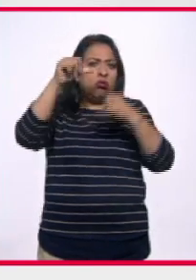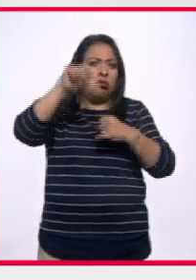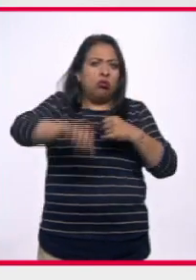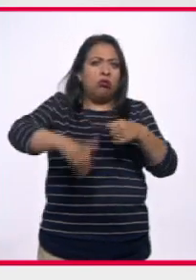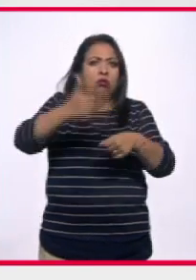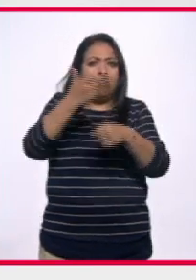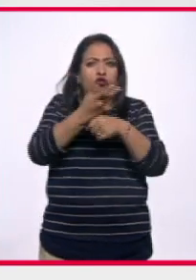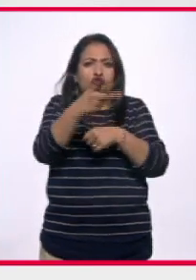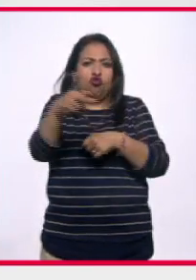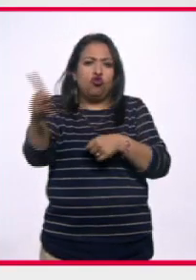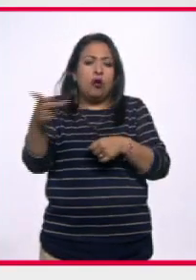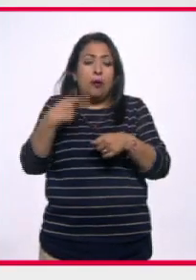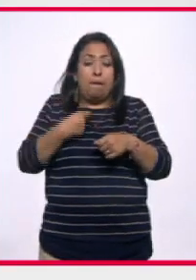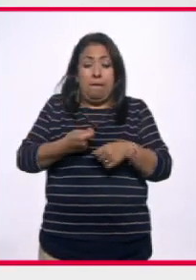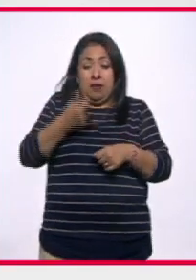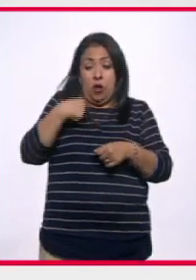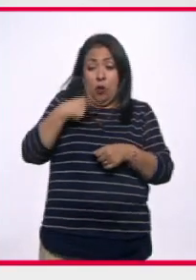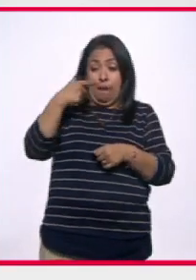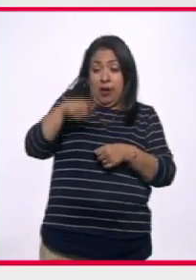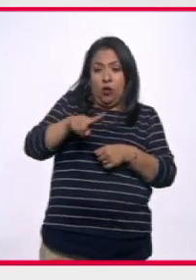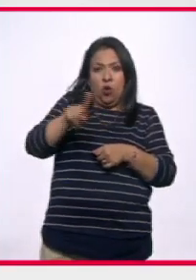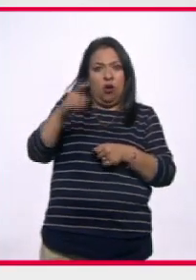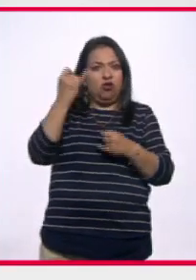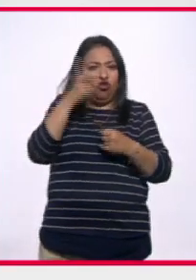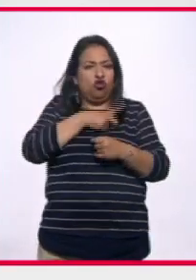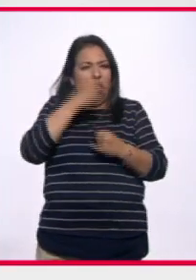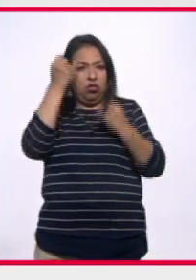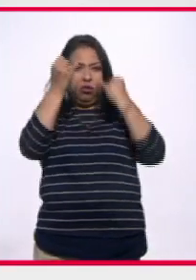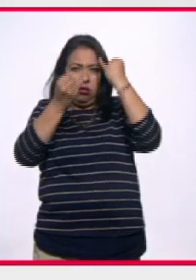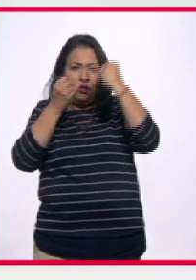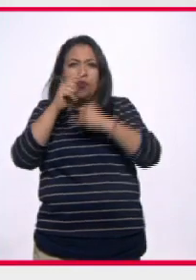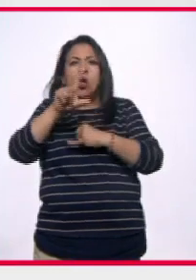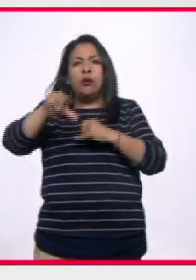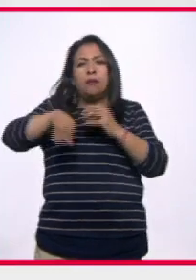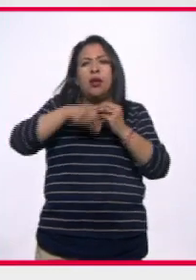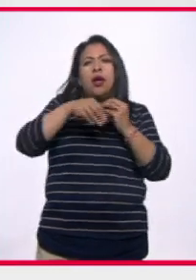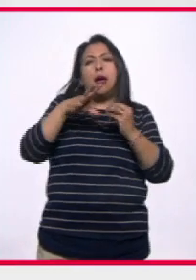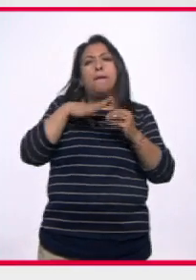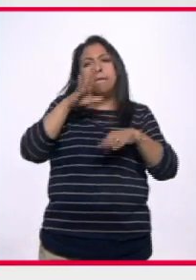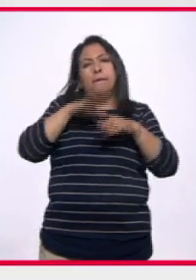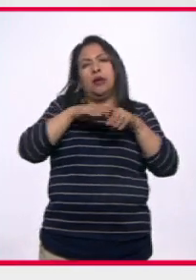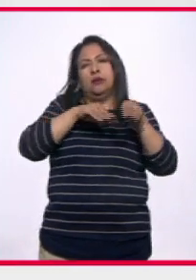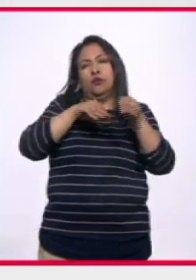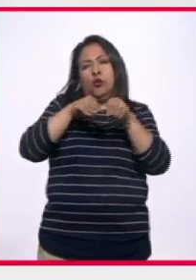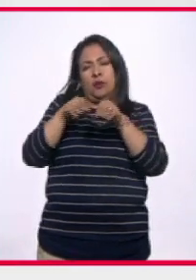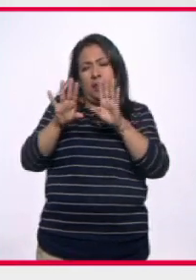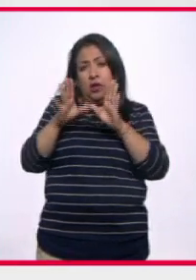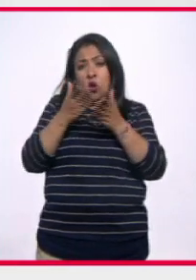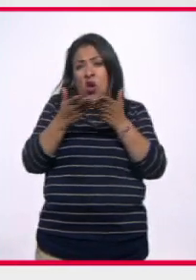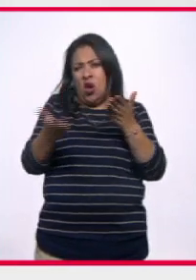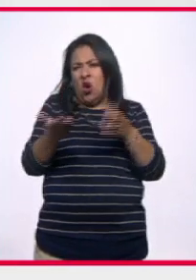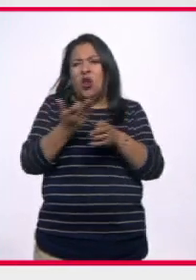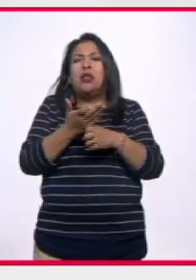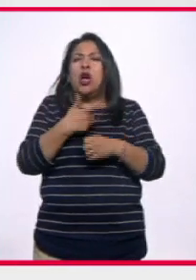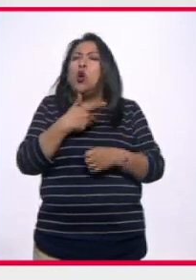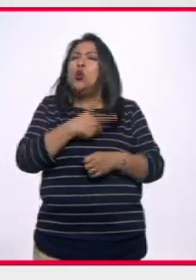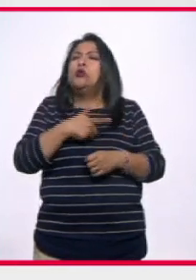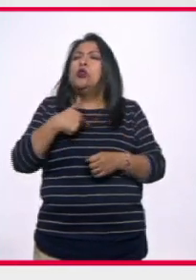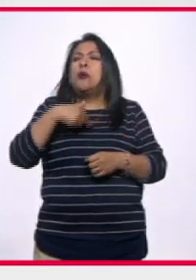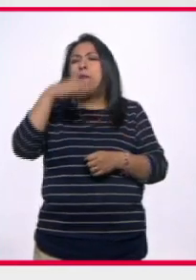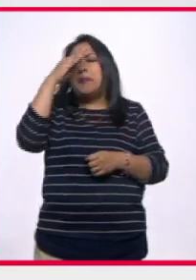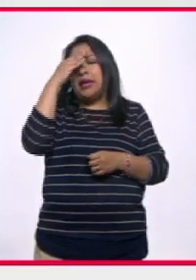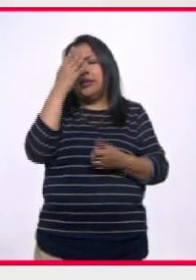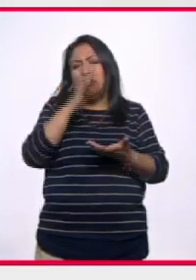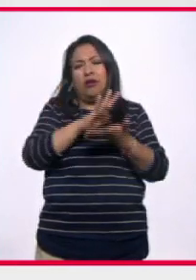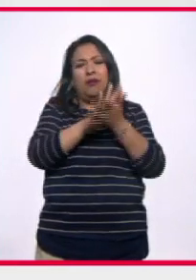sporting puede dar dirección a the sunday times red en su muerte en el 16 y